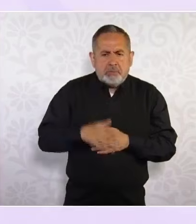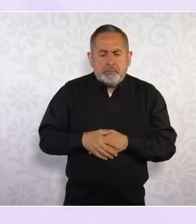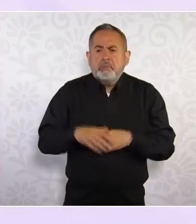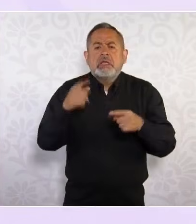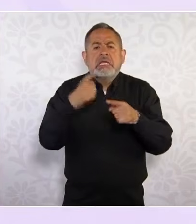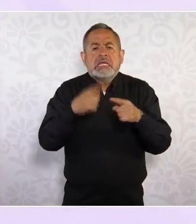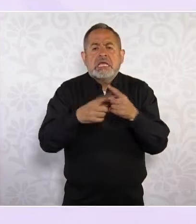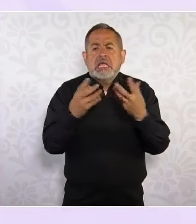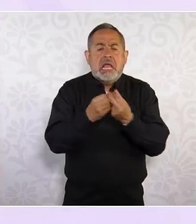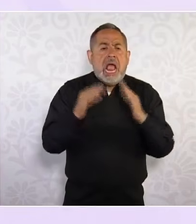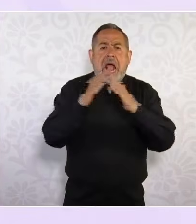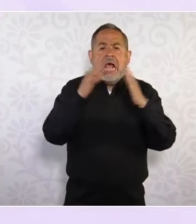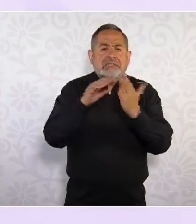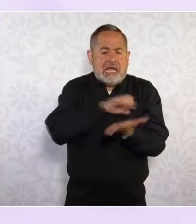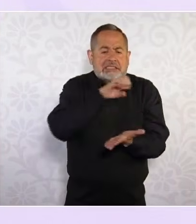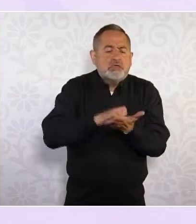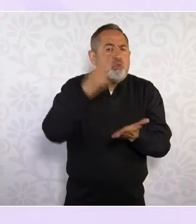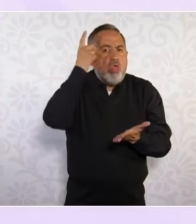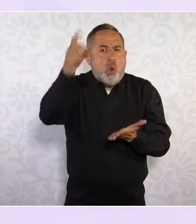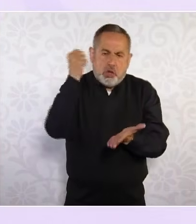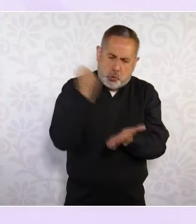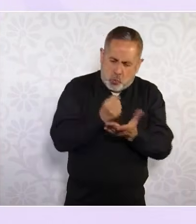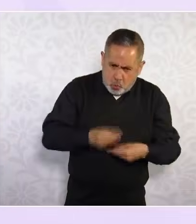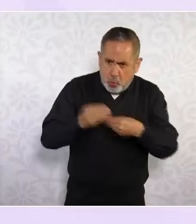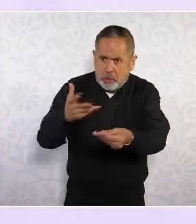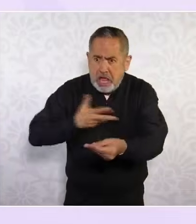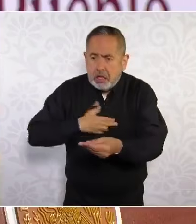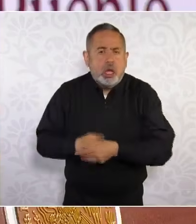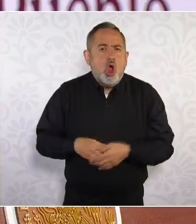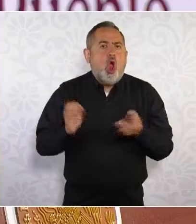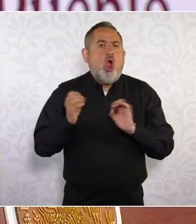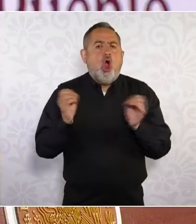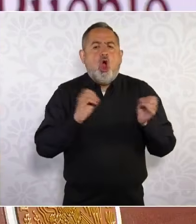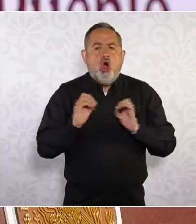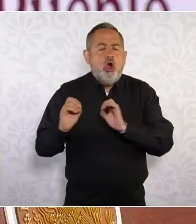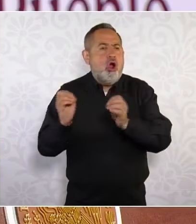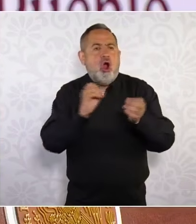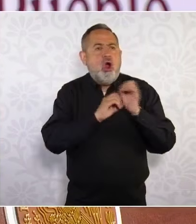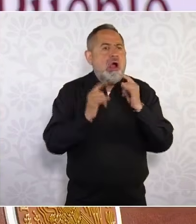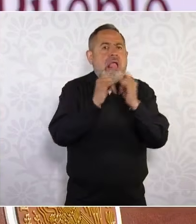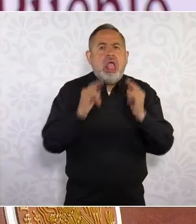está regularizado, pues nadie está regularizado. Viven en asentamientos,